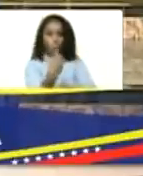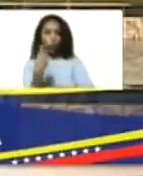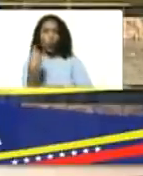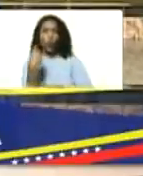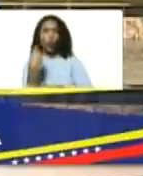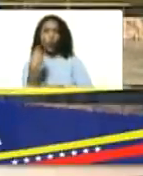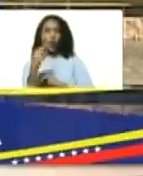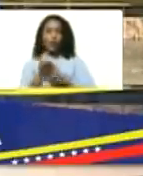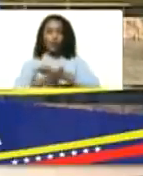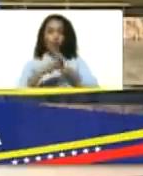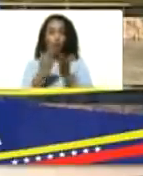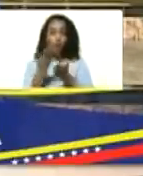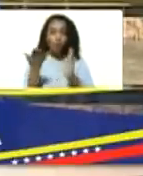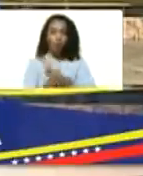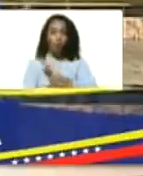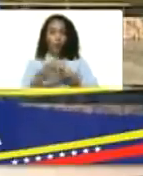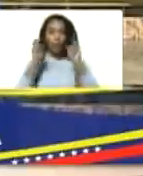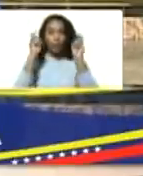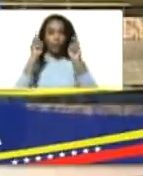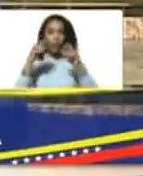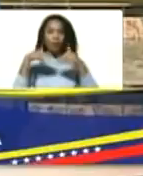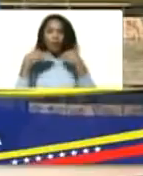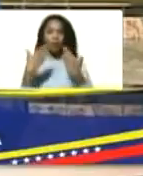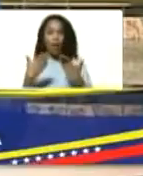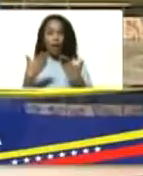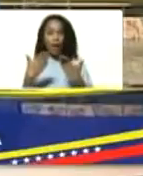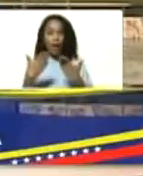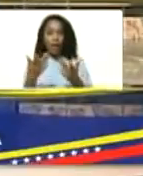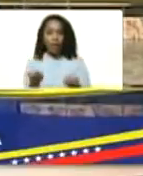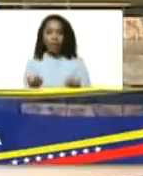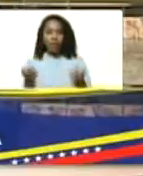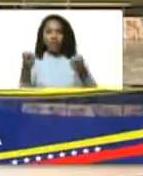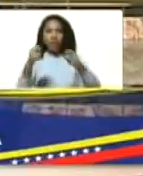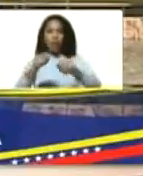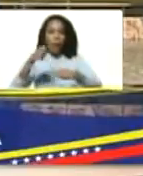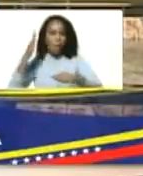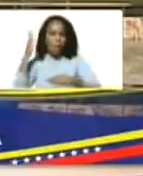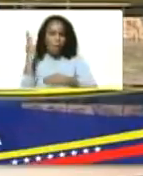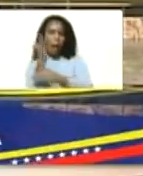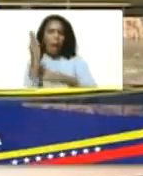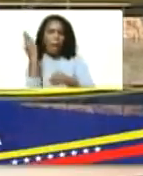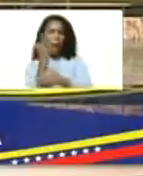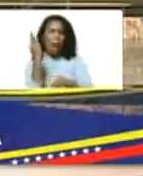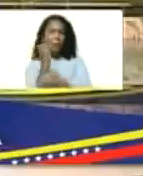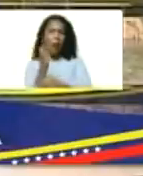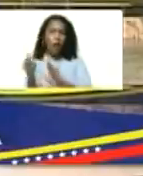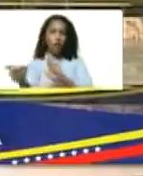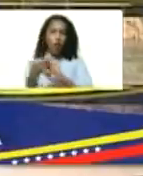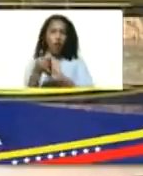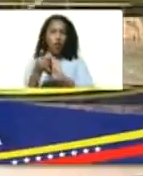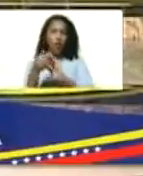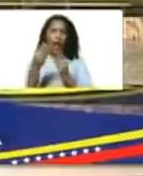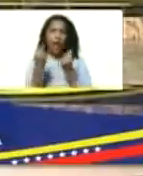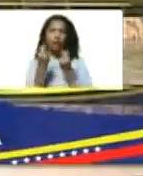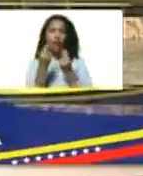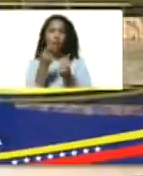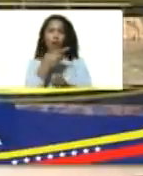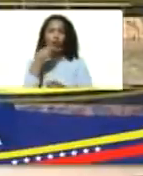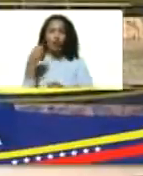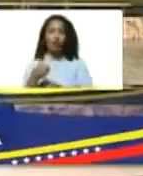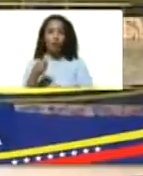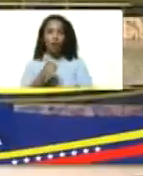y mundial producto de las aberrantes sanciones contra la economía rusa